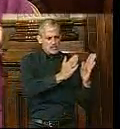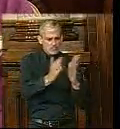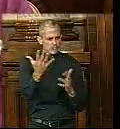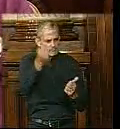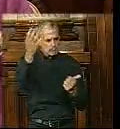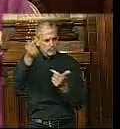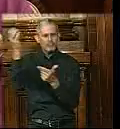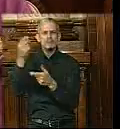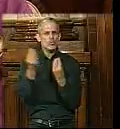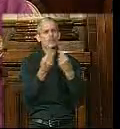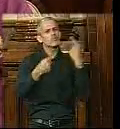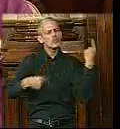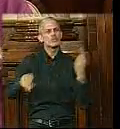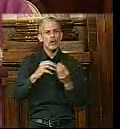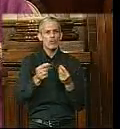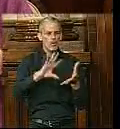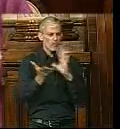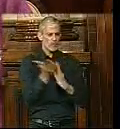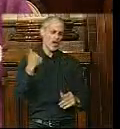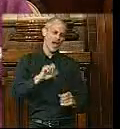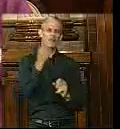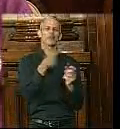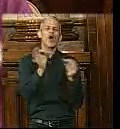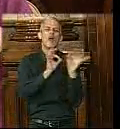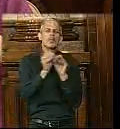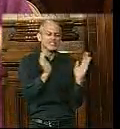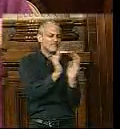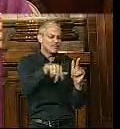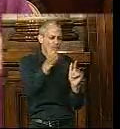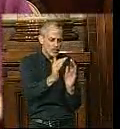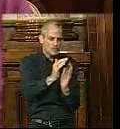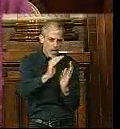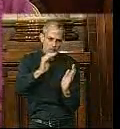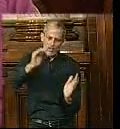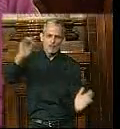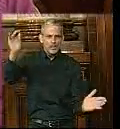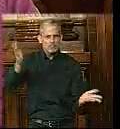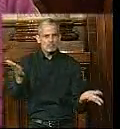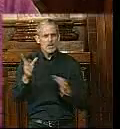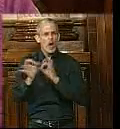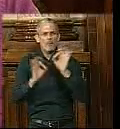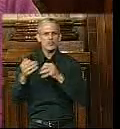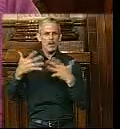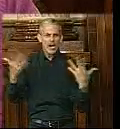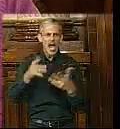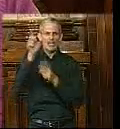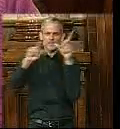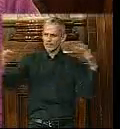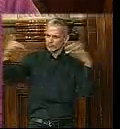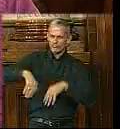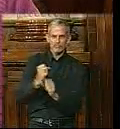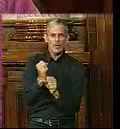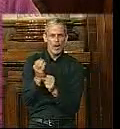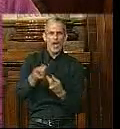El balance. Cómo fuimos creciendo, primero con proyectitos chiquititos y después cada vez con más gente involucrada, con